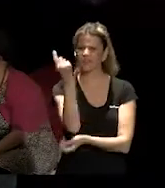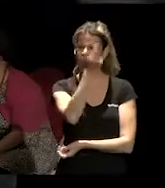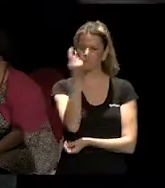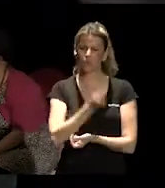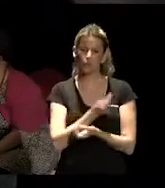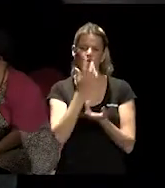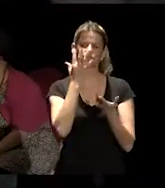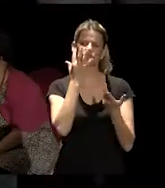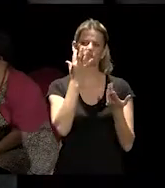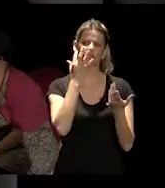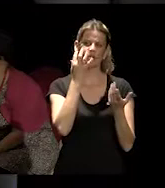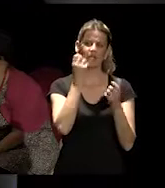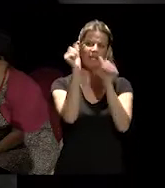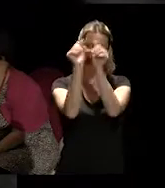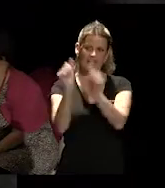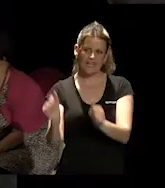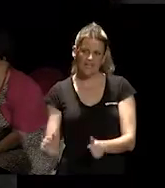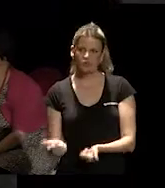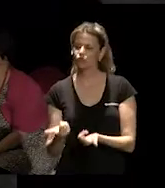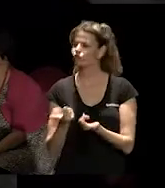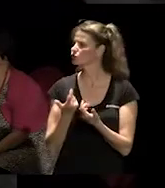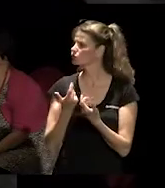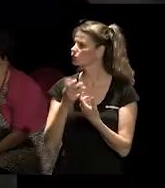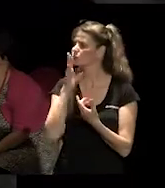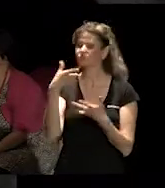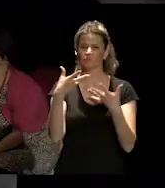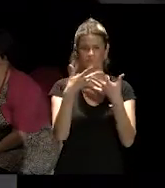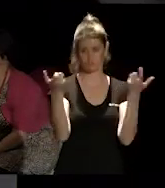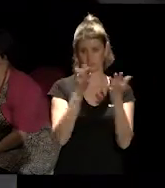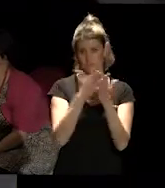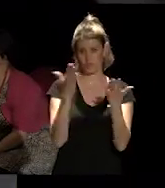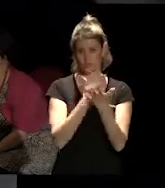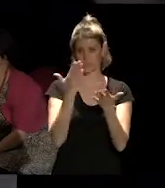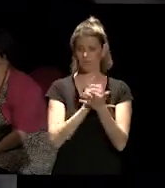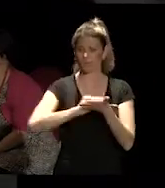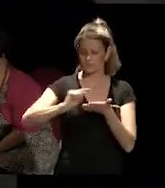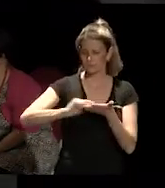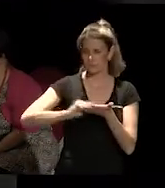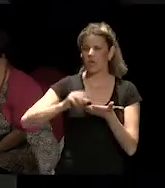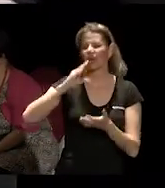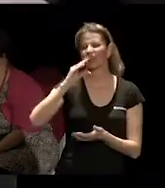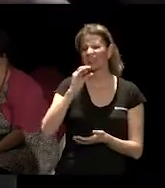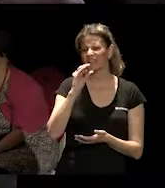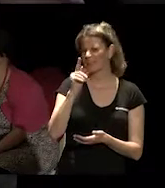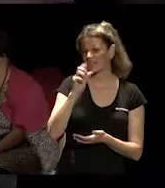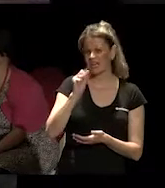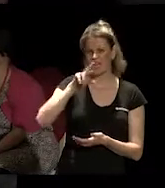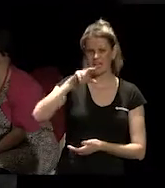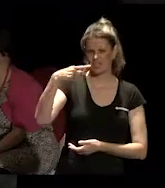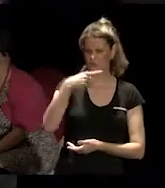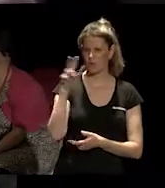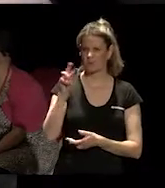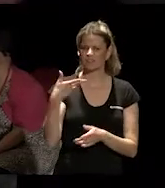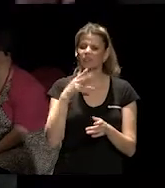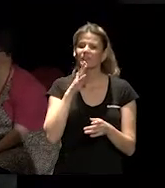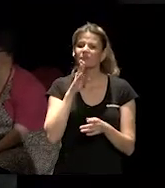relatos de vida, lo digo porque en la Edad Media no es frecuente. Entonces hay un manuscrito muy interesante que se llama el manuscrito de Karlsruhe, que es todo un cómic sobre